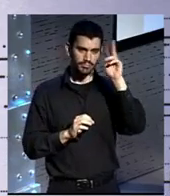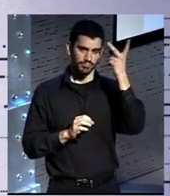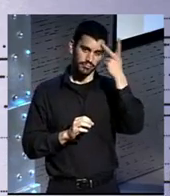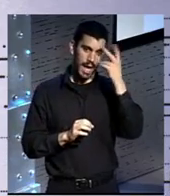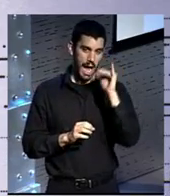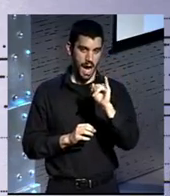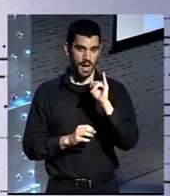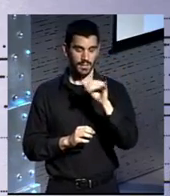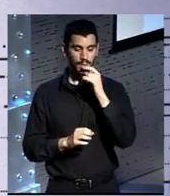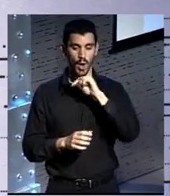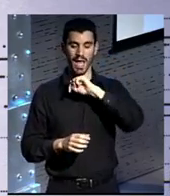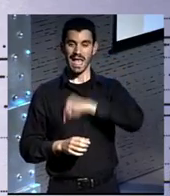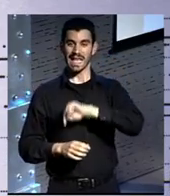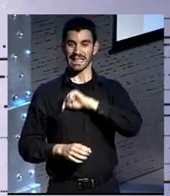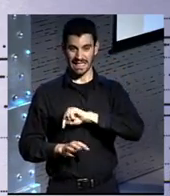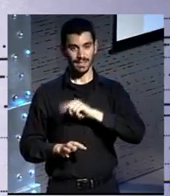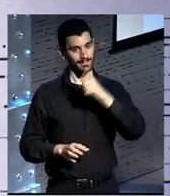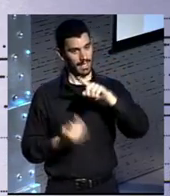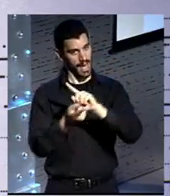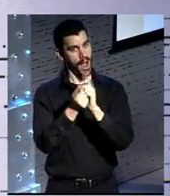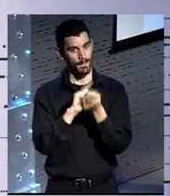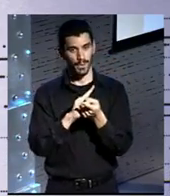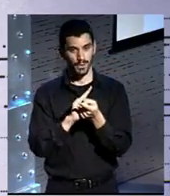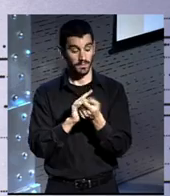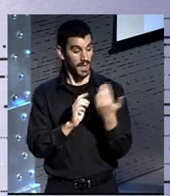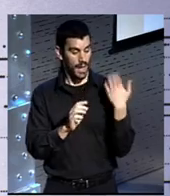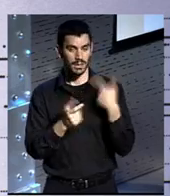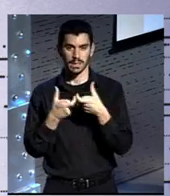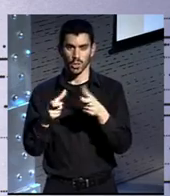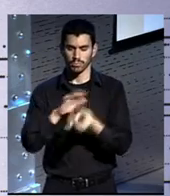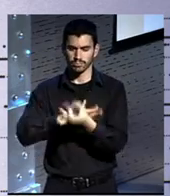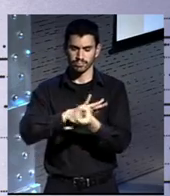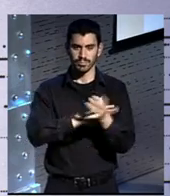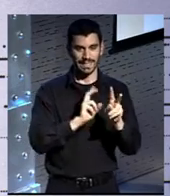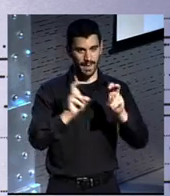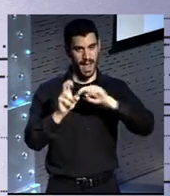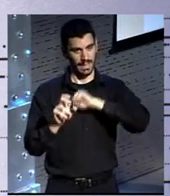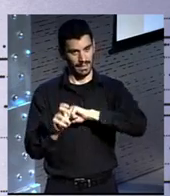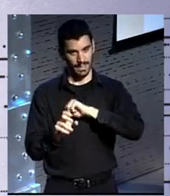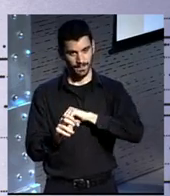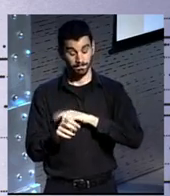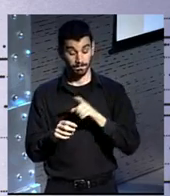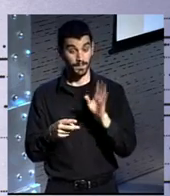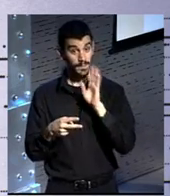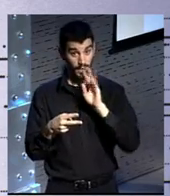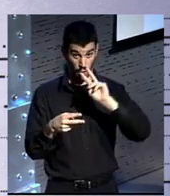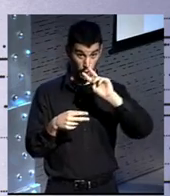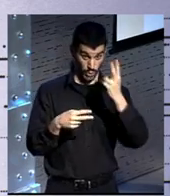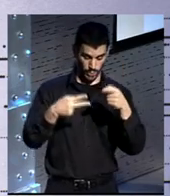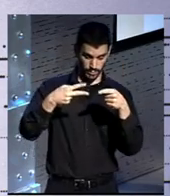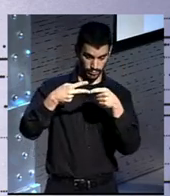pero es una cosa generalizada que está apareciendo en muchos sectores. Y luego el segundo gran cambio viene de la mano